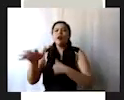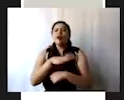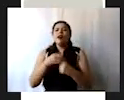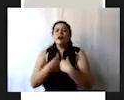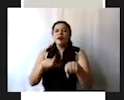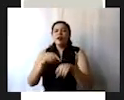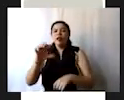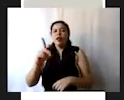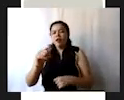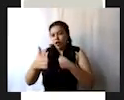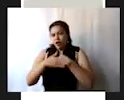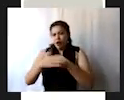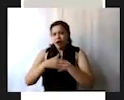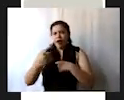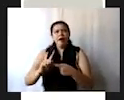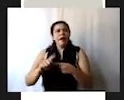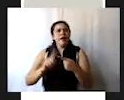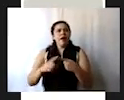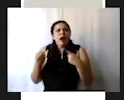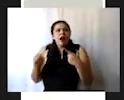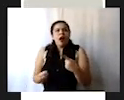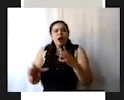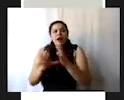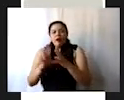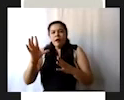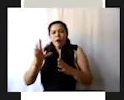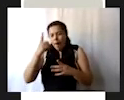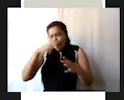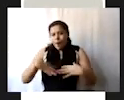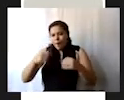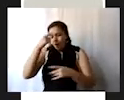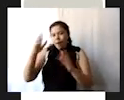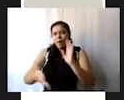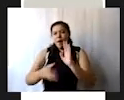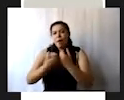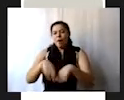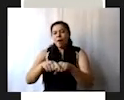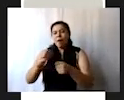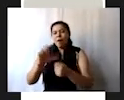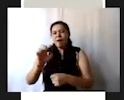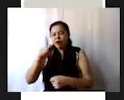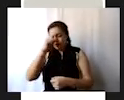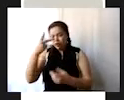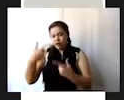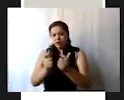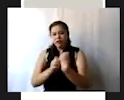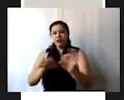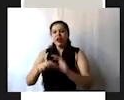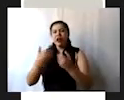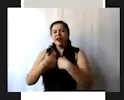siguientes perspectivas. 1. Fortalecer la constitución de la sociedad civil a través del Grupo de Trabajo de Sociedad Civil.